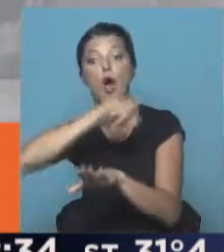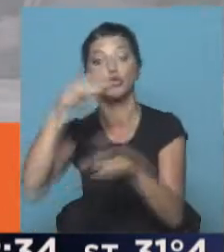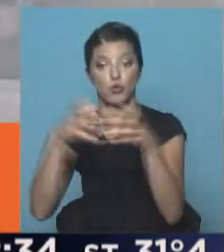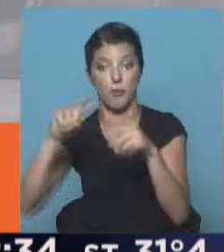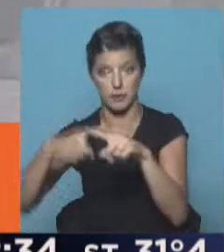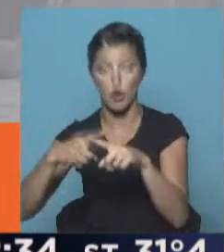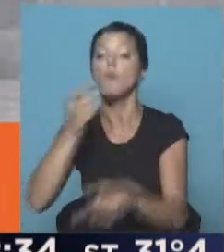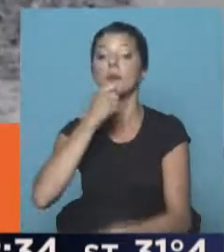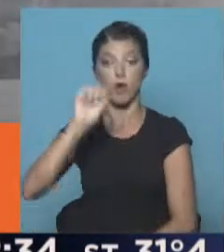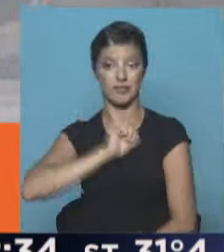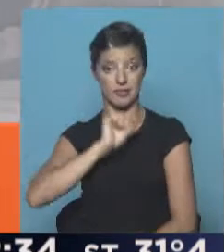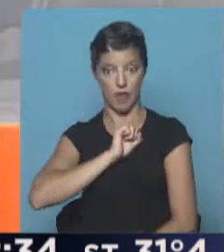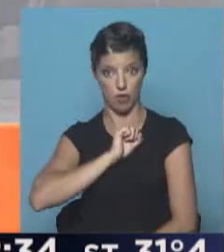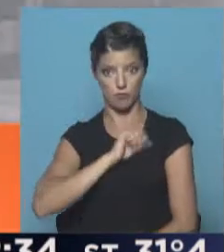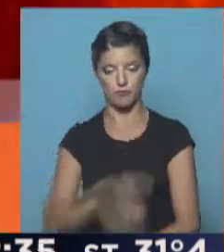santiago